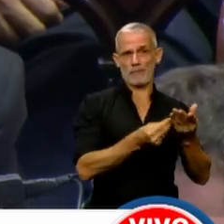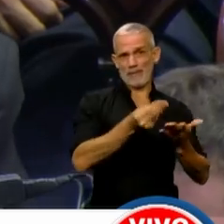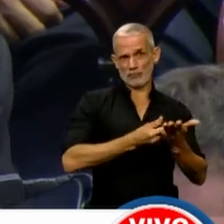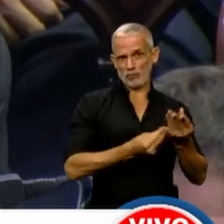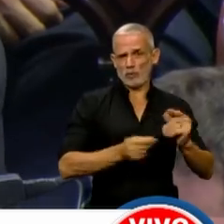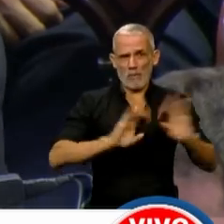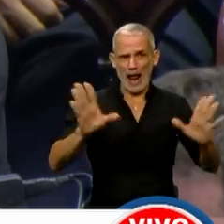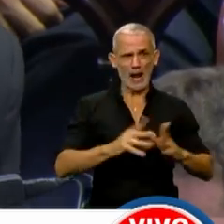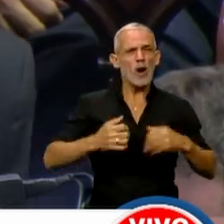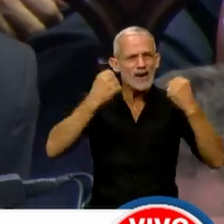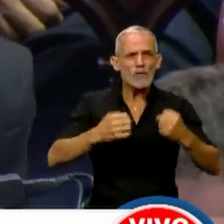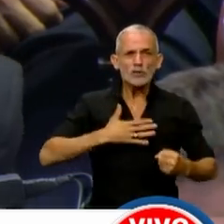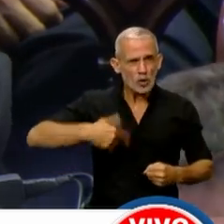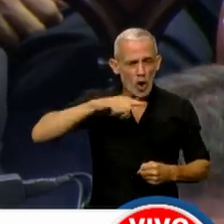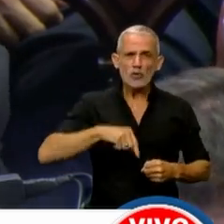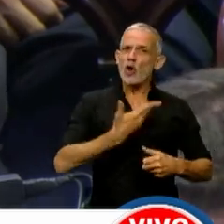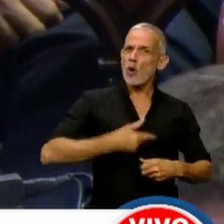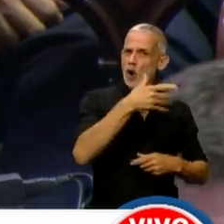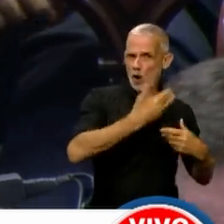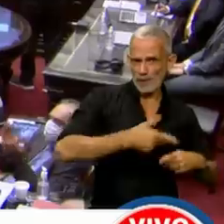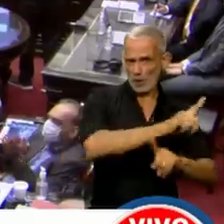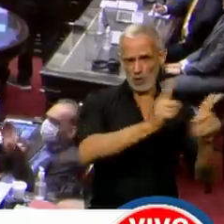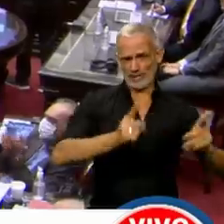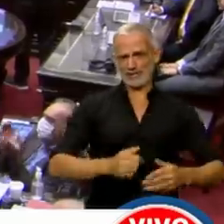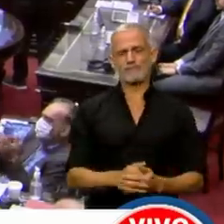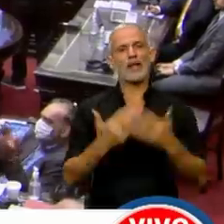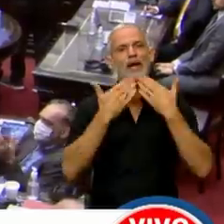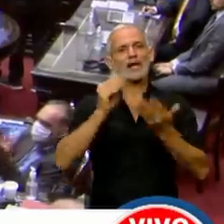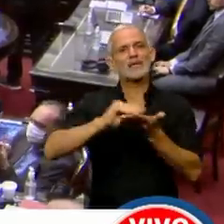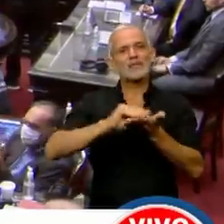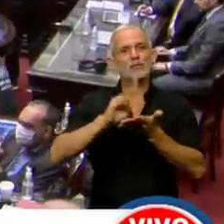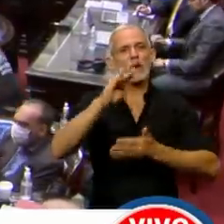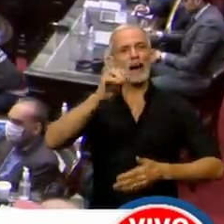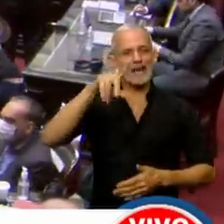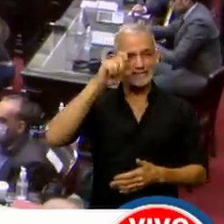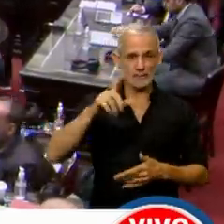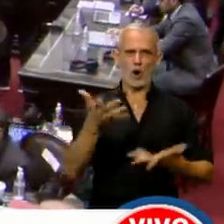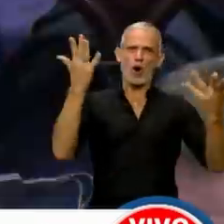nuestro no del oficialismo nada más gracias diputado